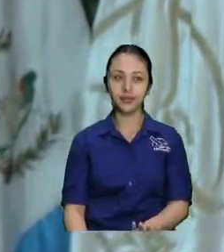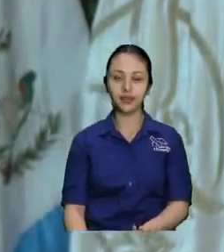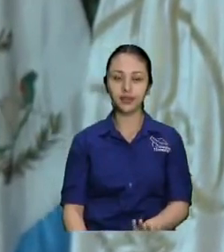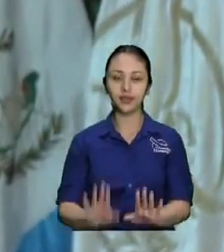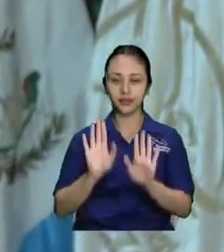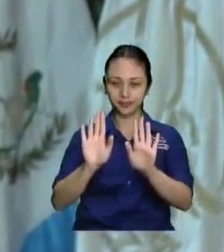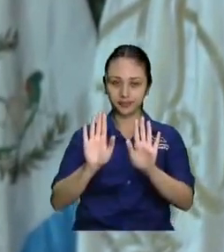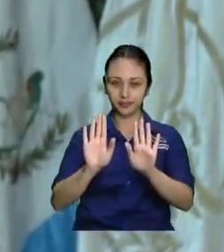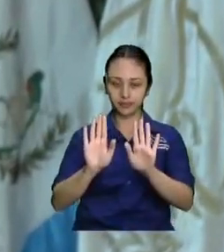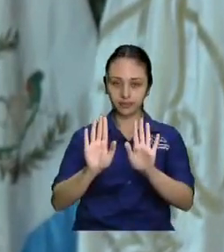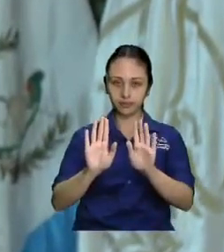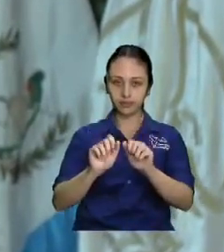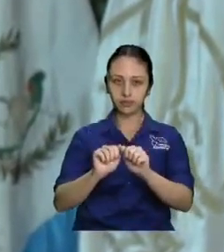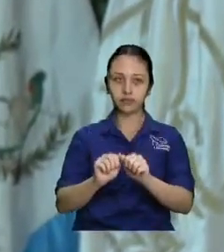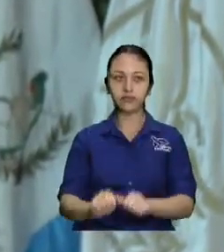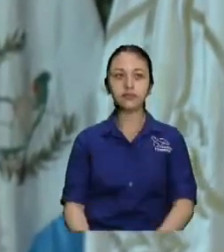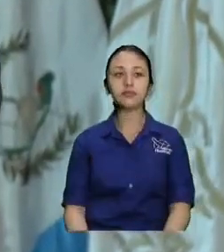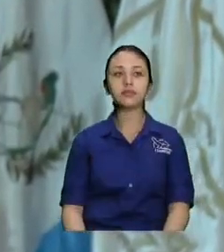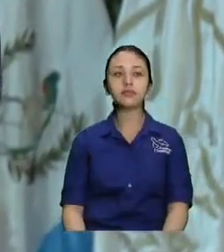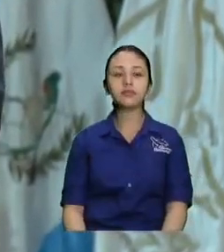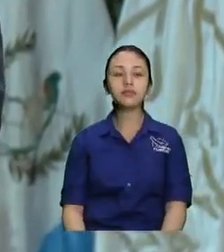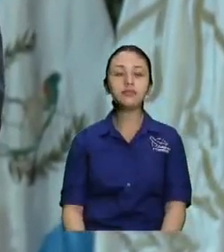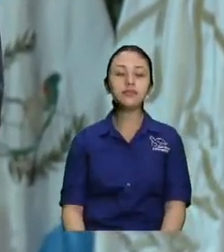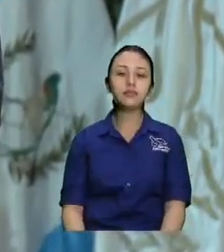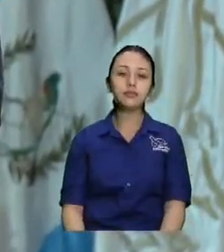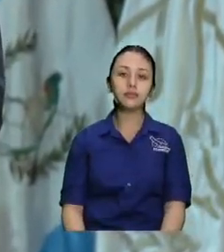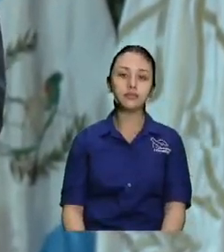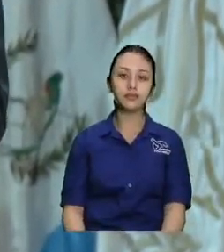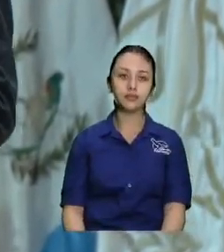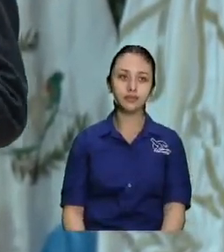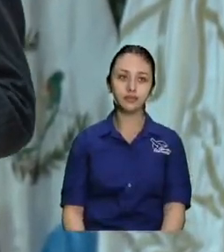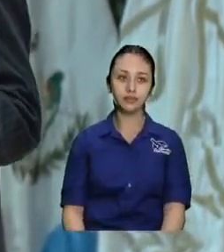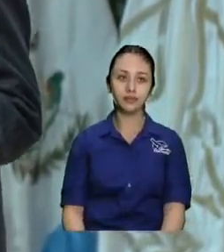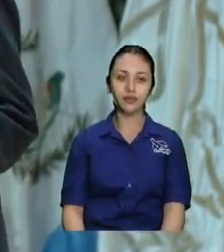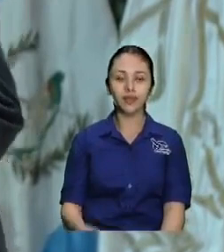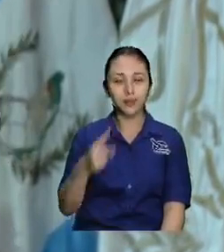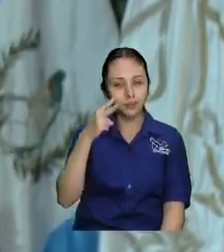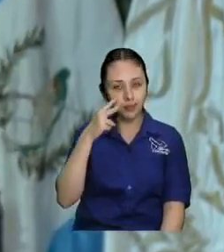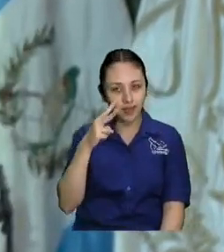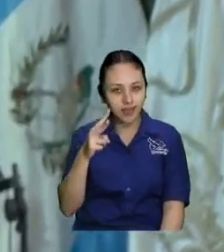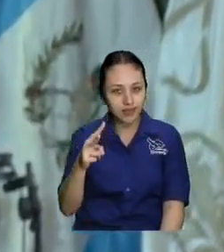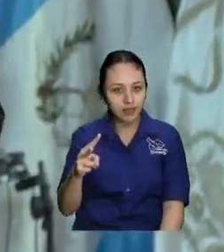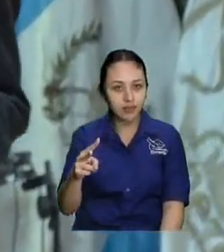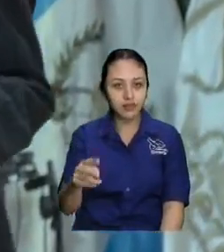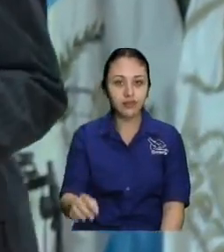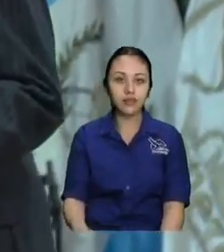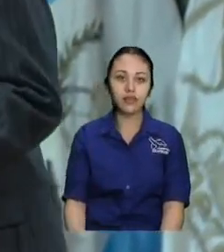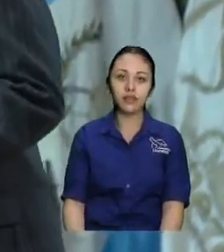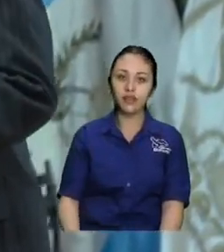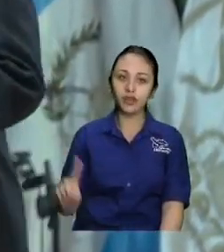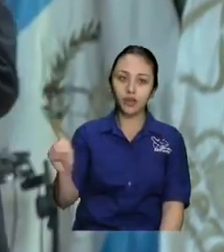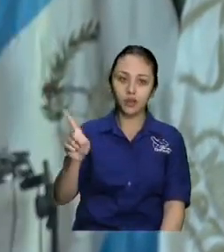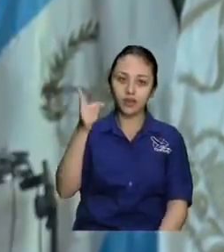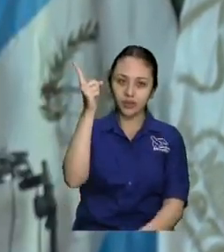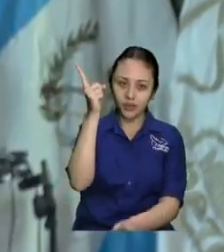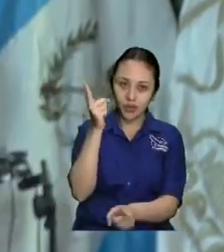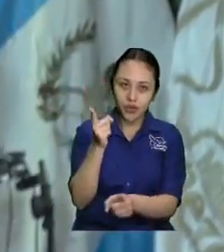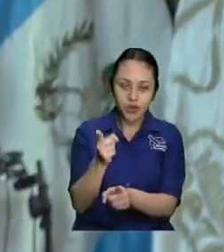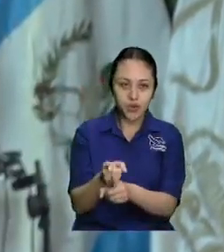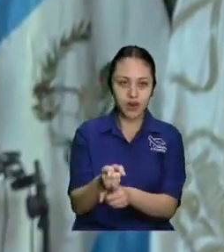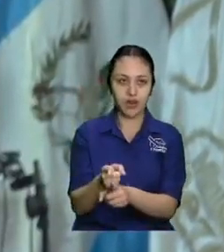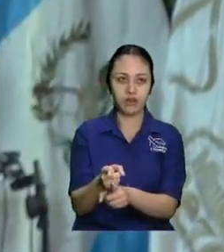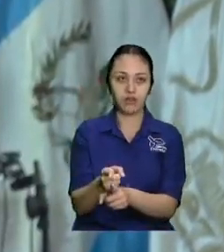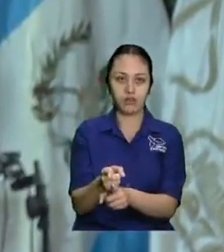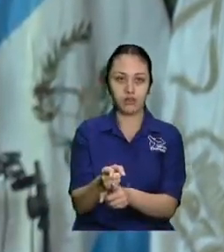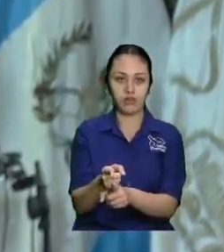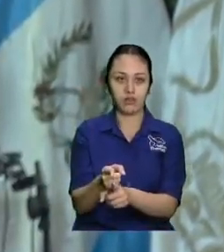exigencias, pero mire, pues, no es adecuado u oportuno. Mire, no es adecuado ni oportuno que usted se ponga cariñoso